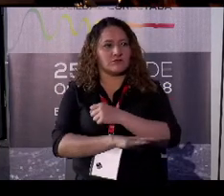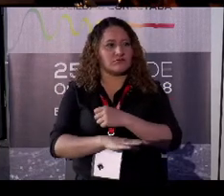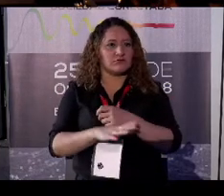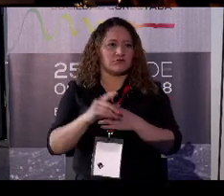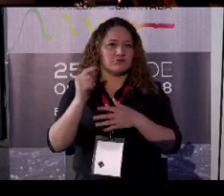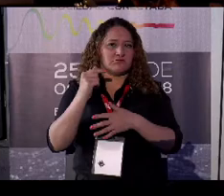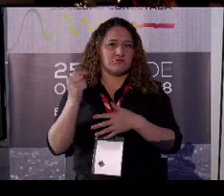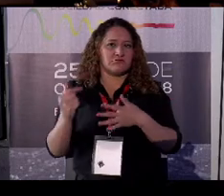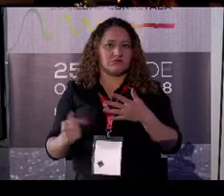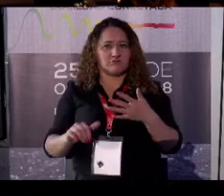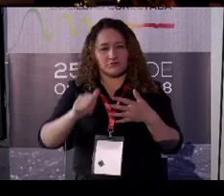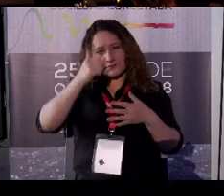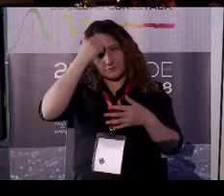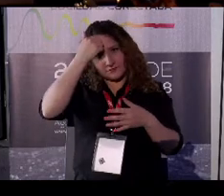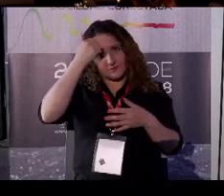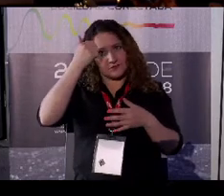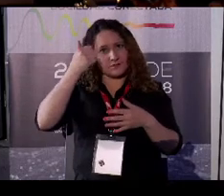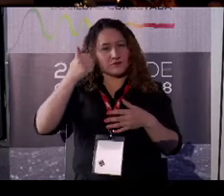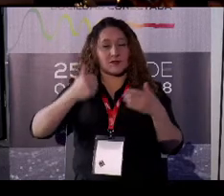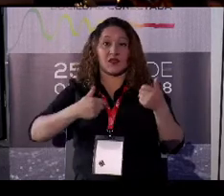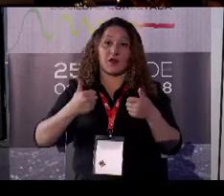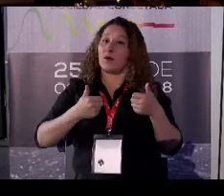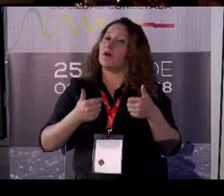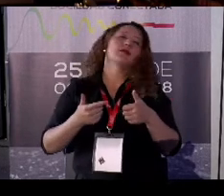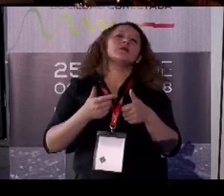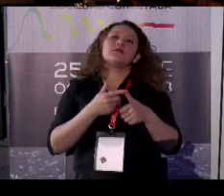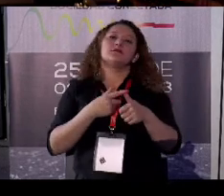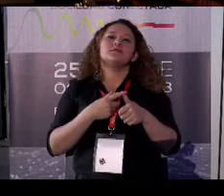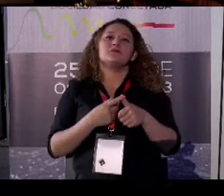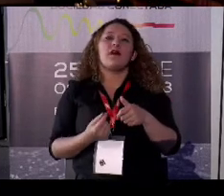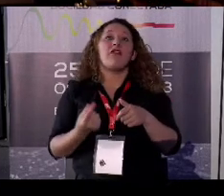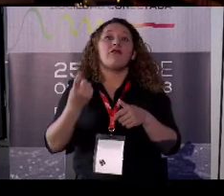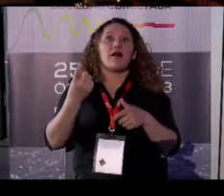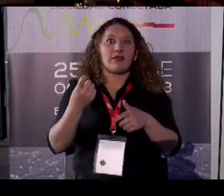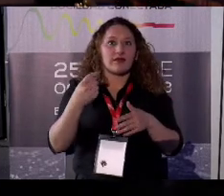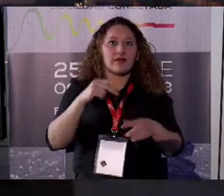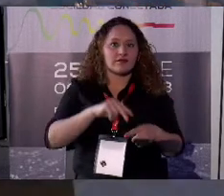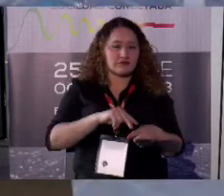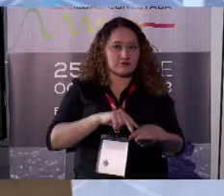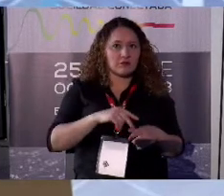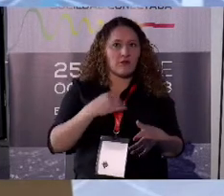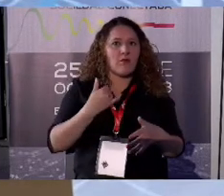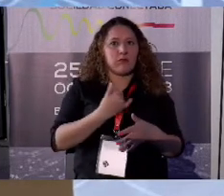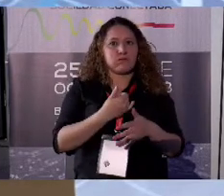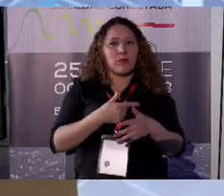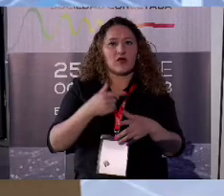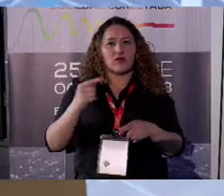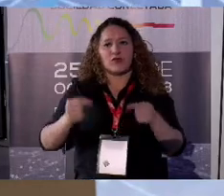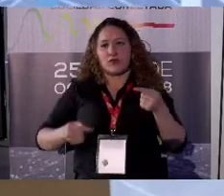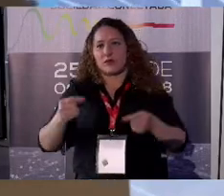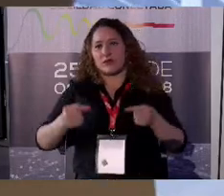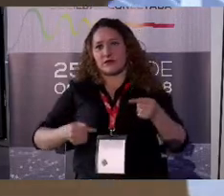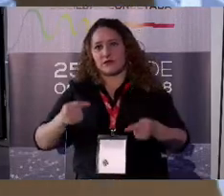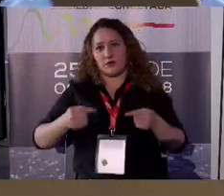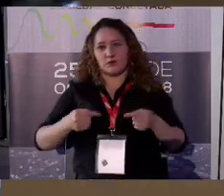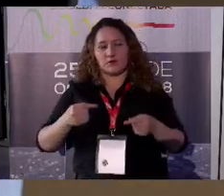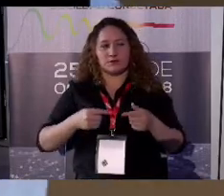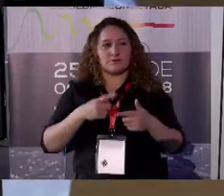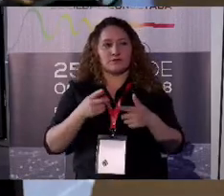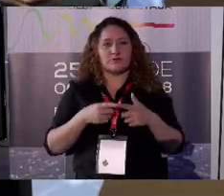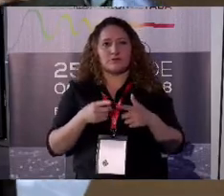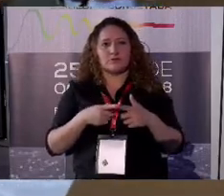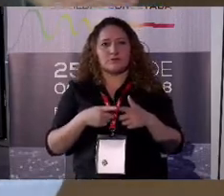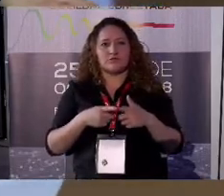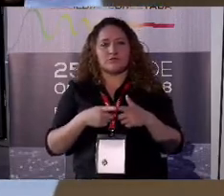varios principios. La escasez del recurso, que es lo que lleva a que haya un modo competitivo de asignación. La